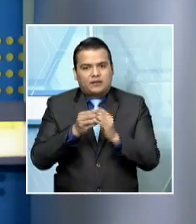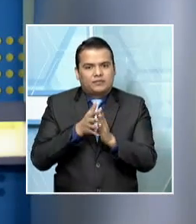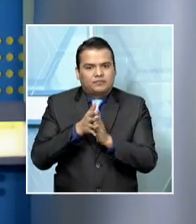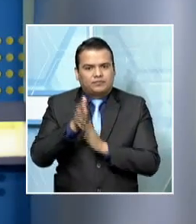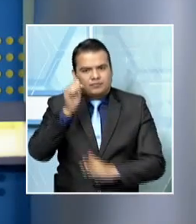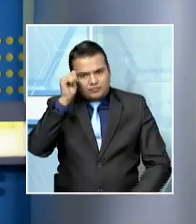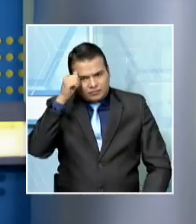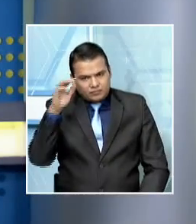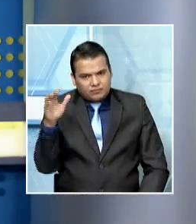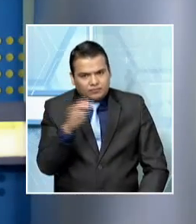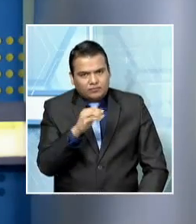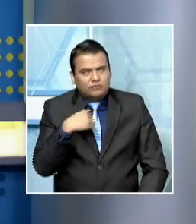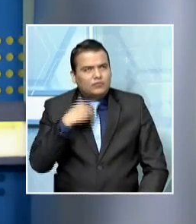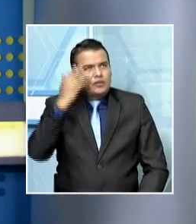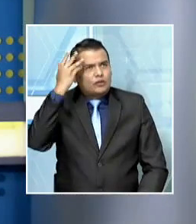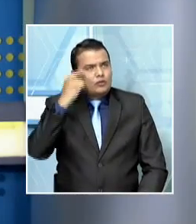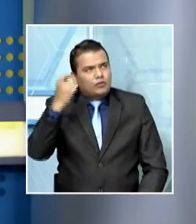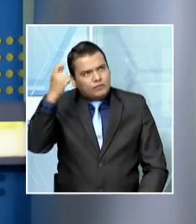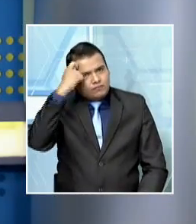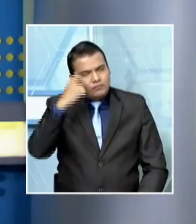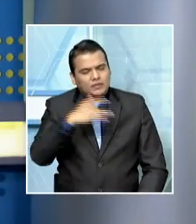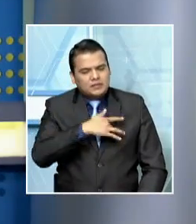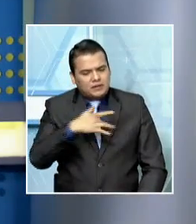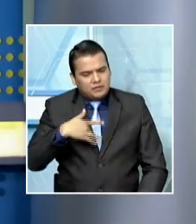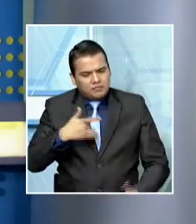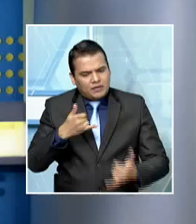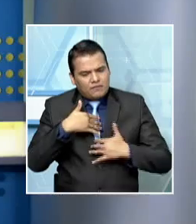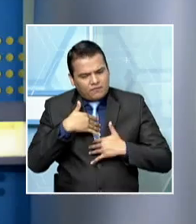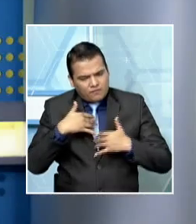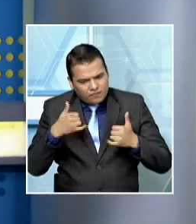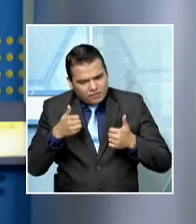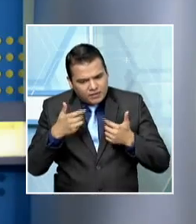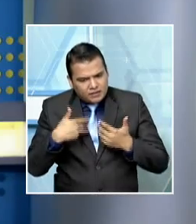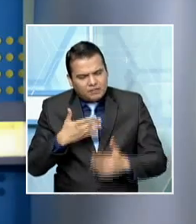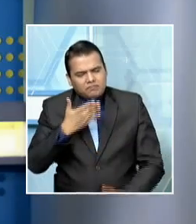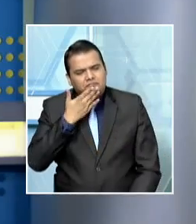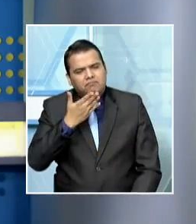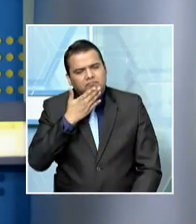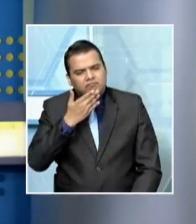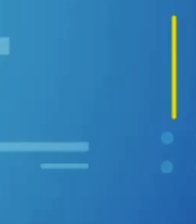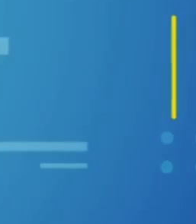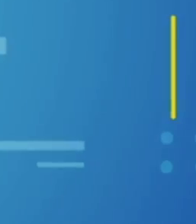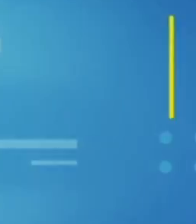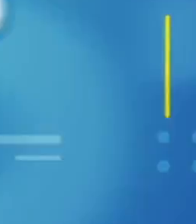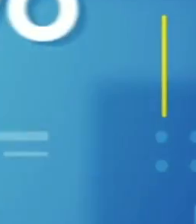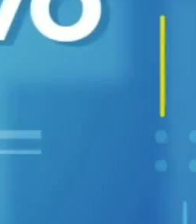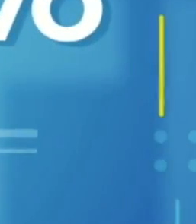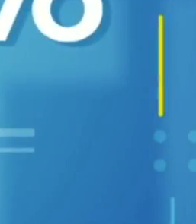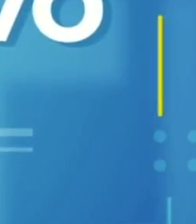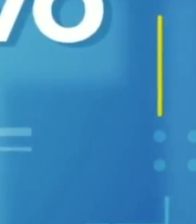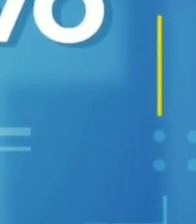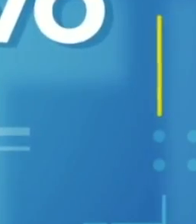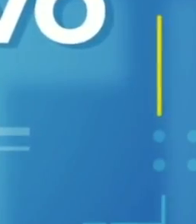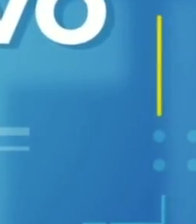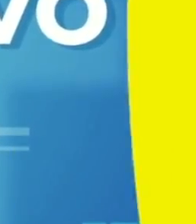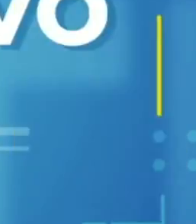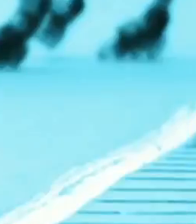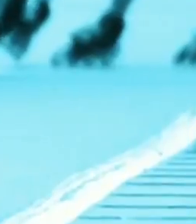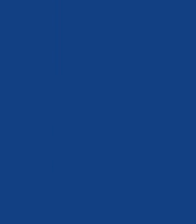antes recuerde, repita todos los días, tengo salud, tengo felicidad, tengo abundancia y tengo paz.